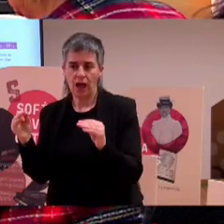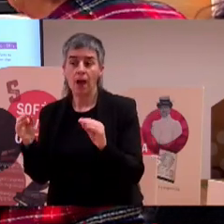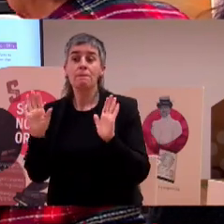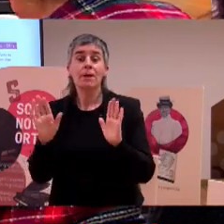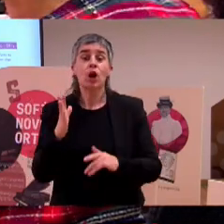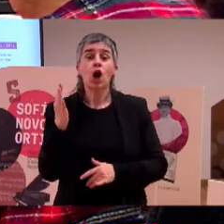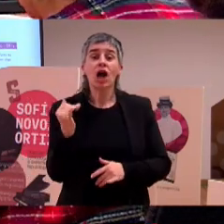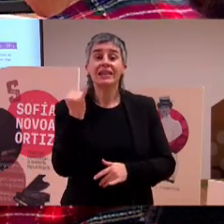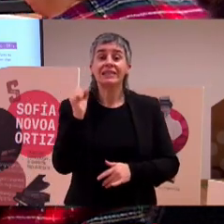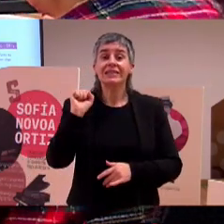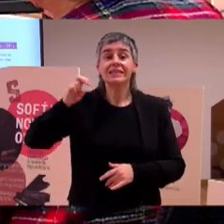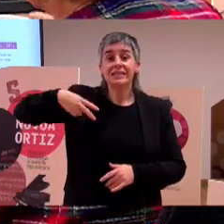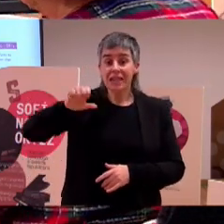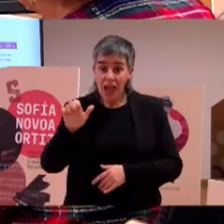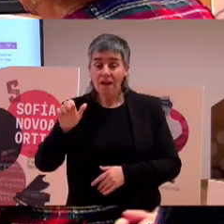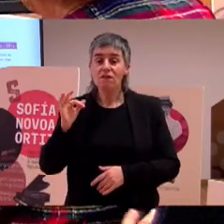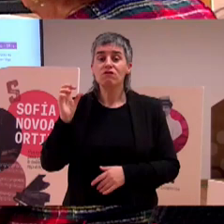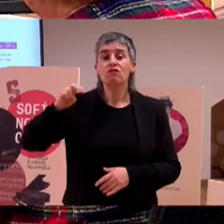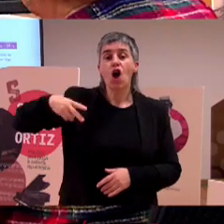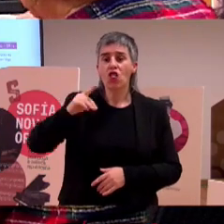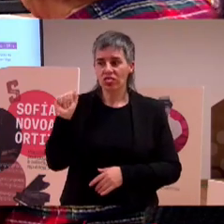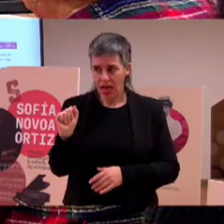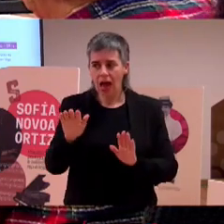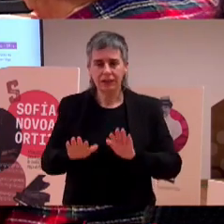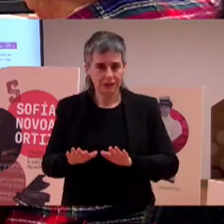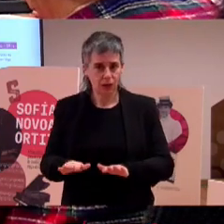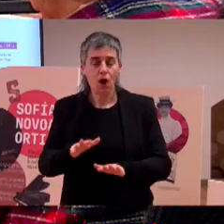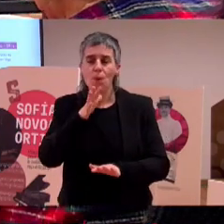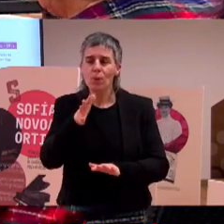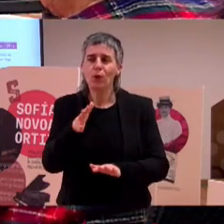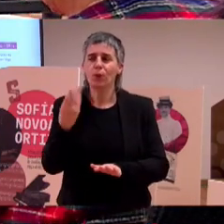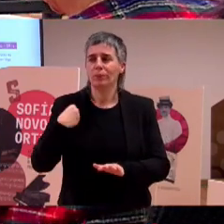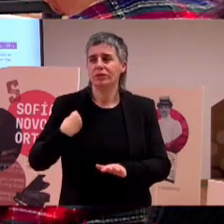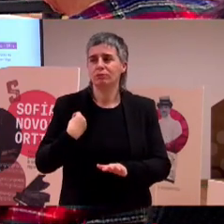Fonda estaba, porque lo que era...